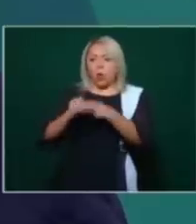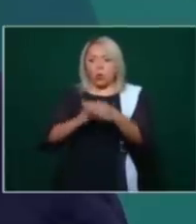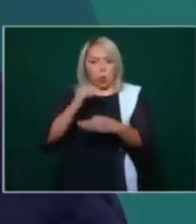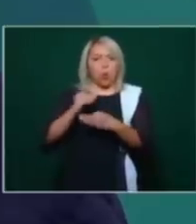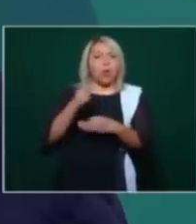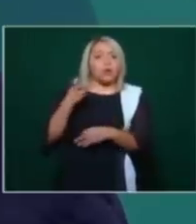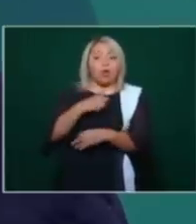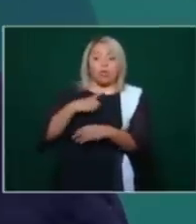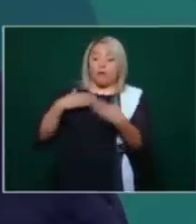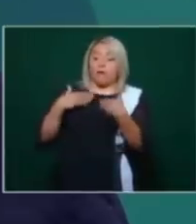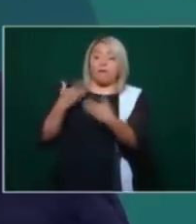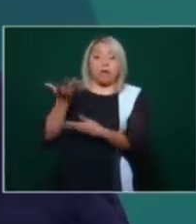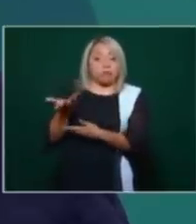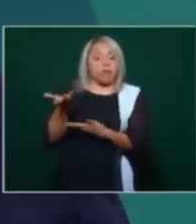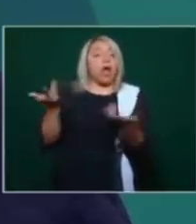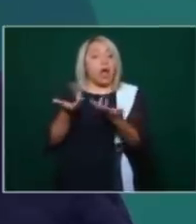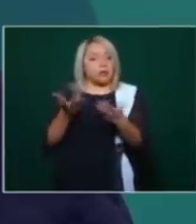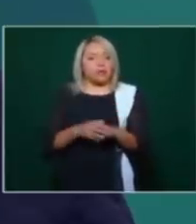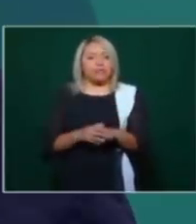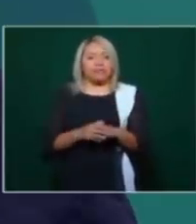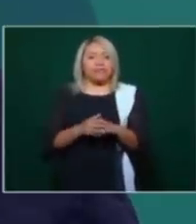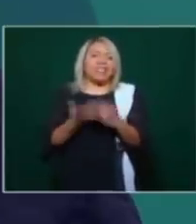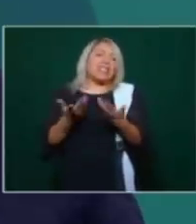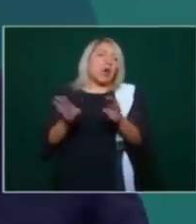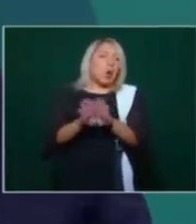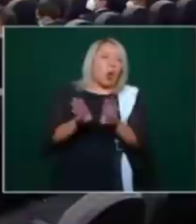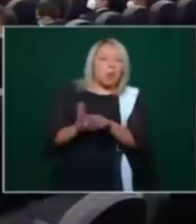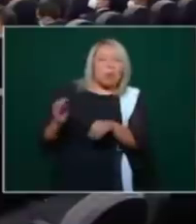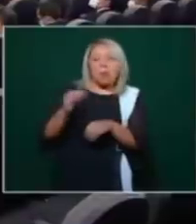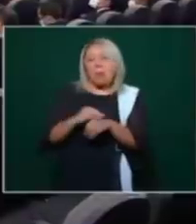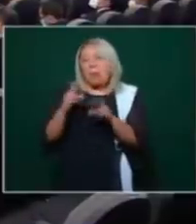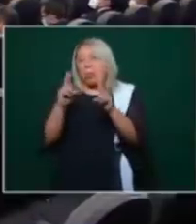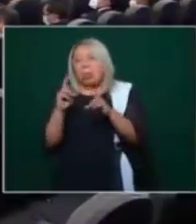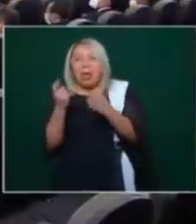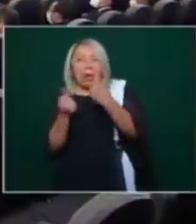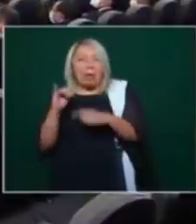politicen los asuntos